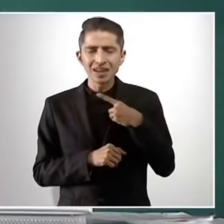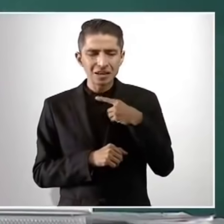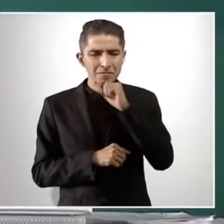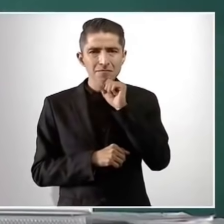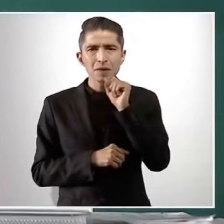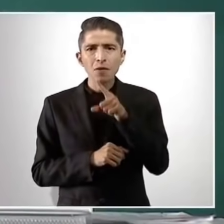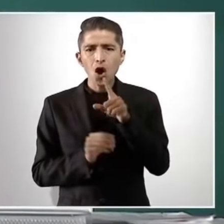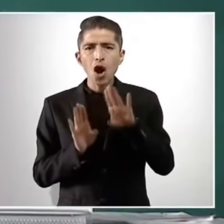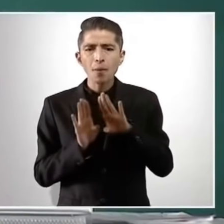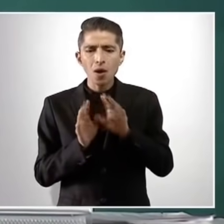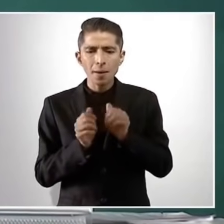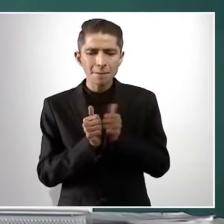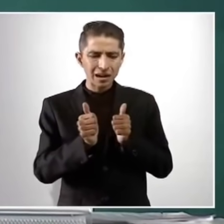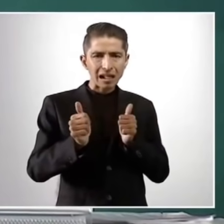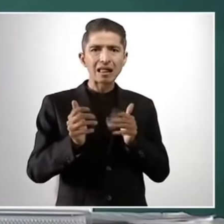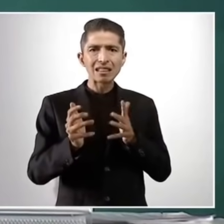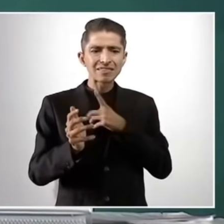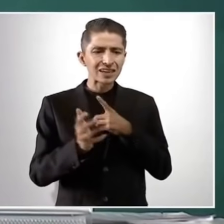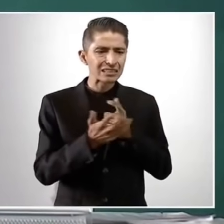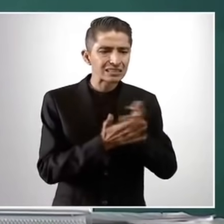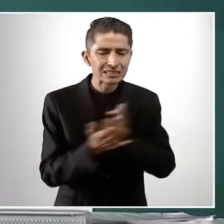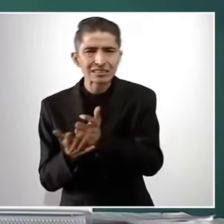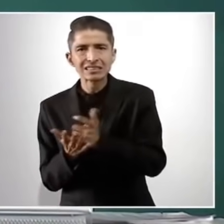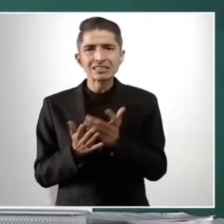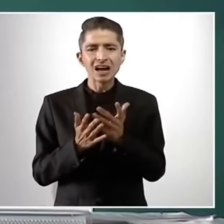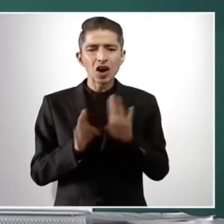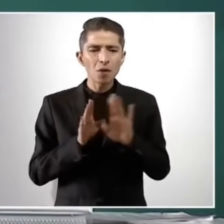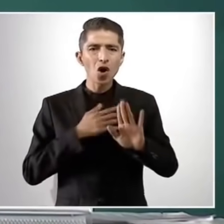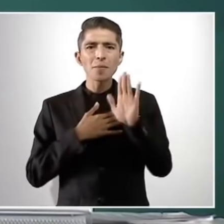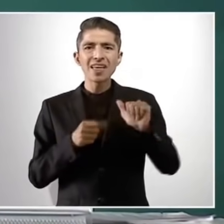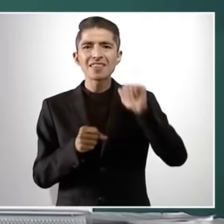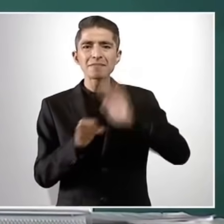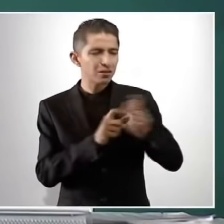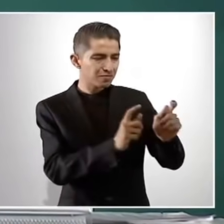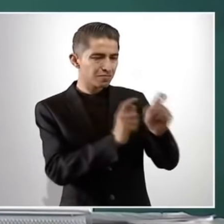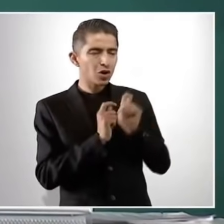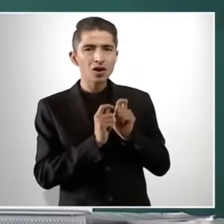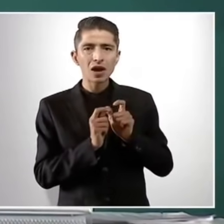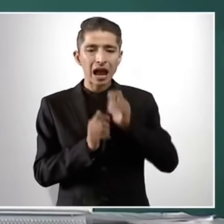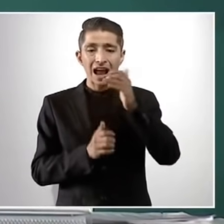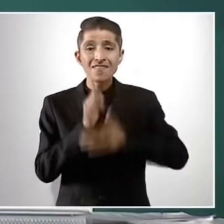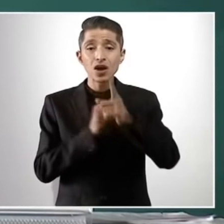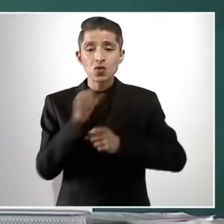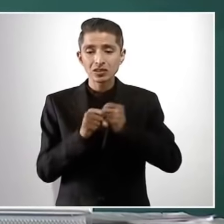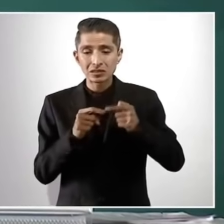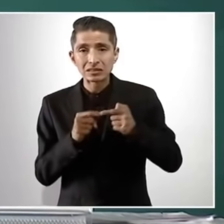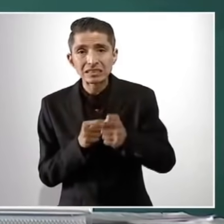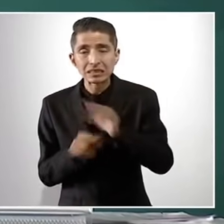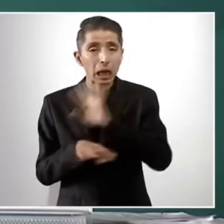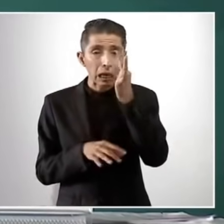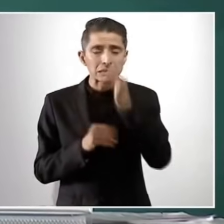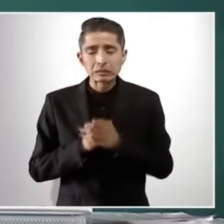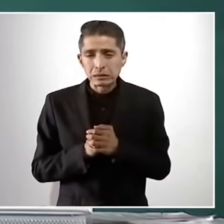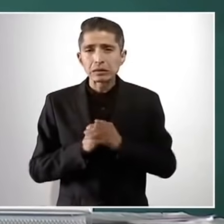presupuestal, es decir, los compromisos que nos deja la administración para cerrar el año, que hacen una